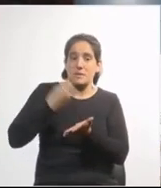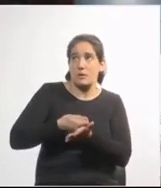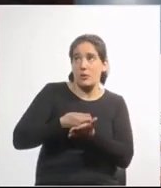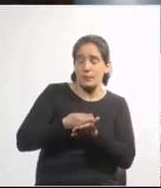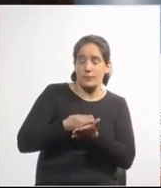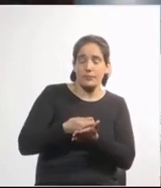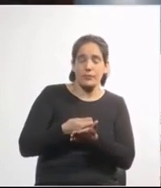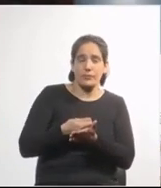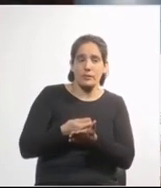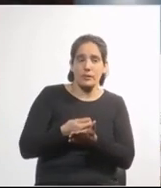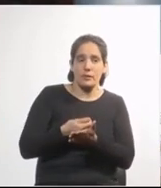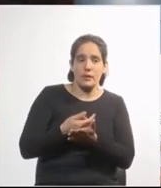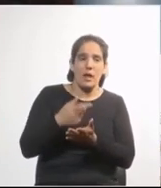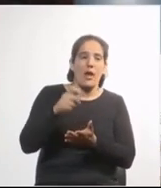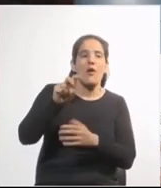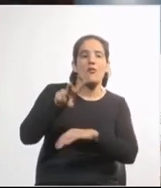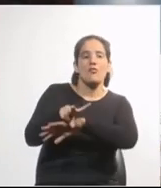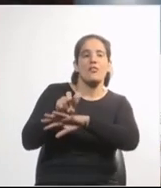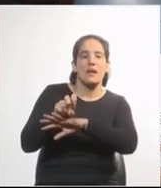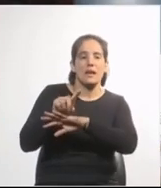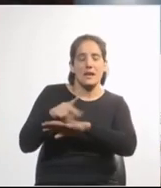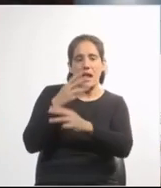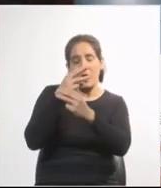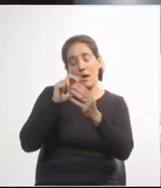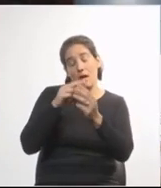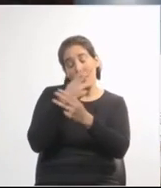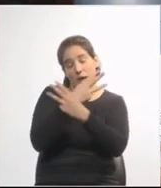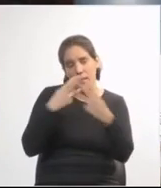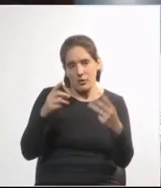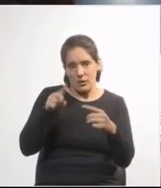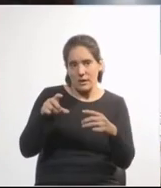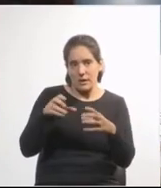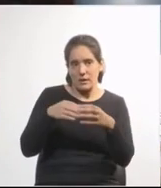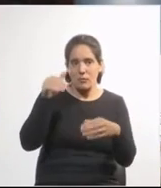de Justicia y de la Fiscalía General de la Nación.